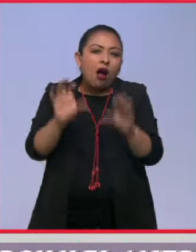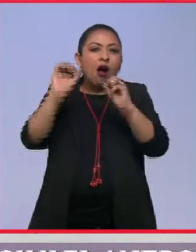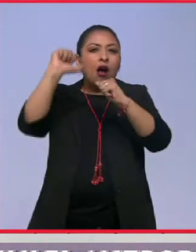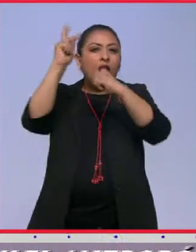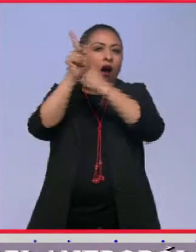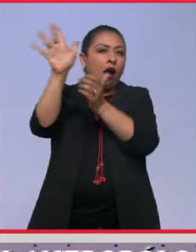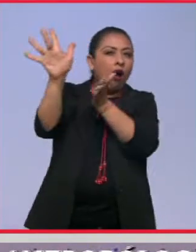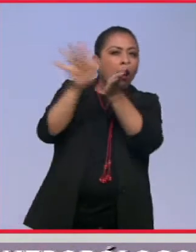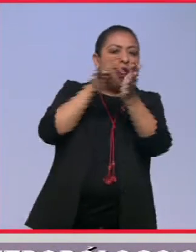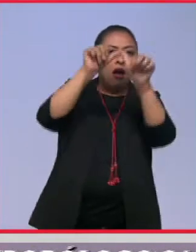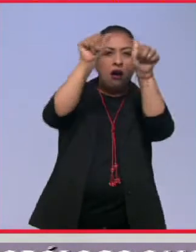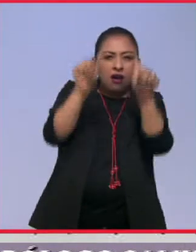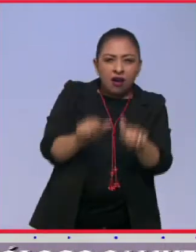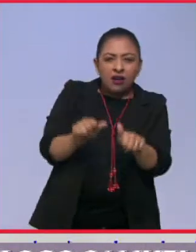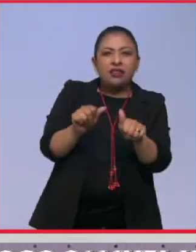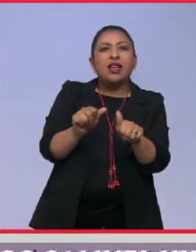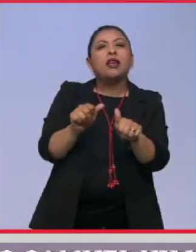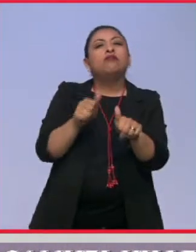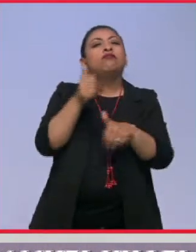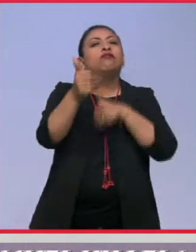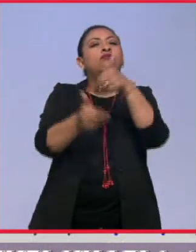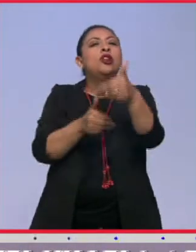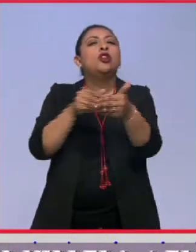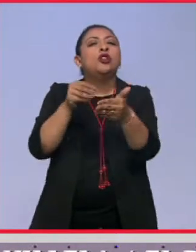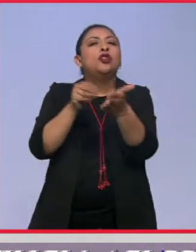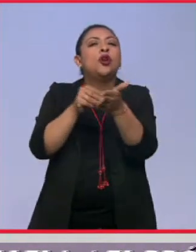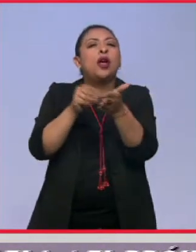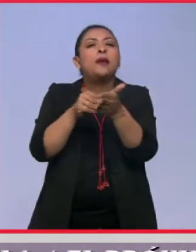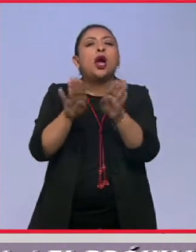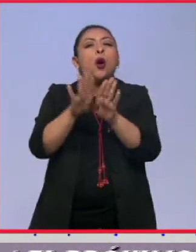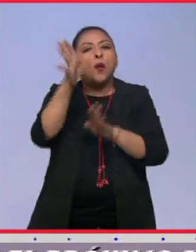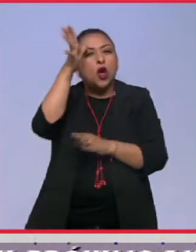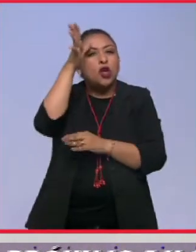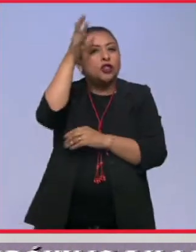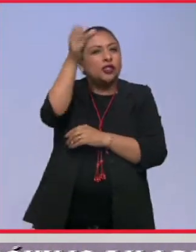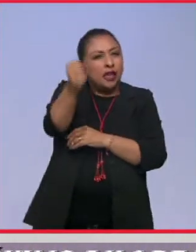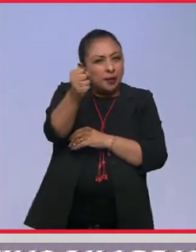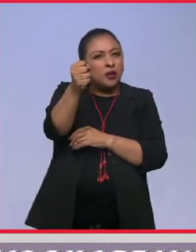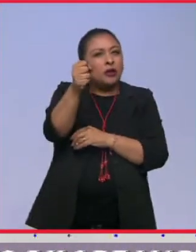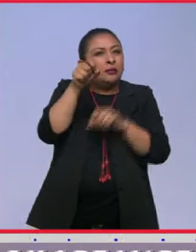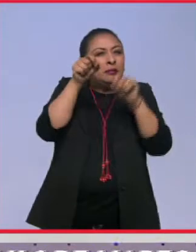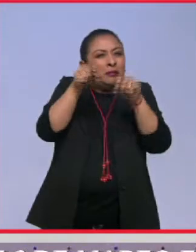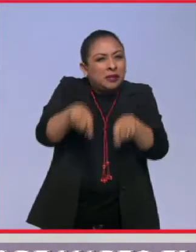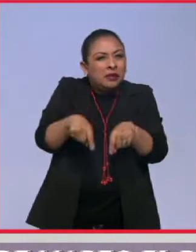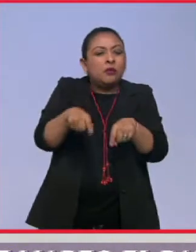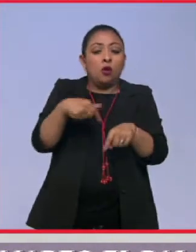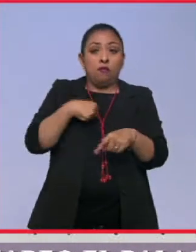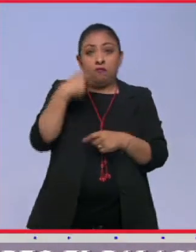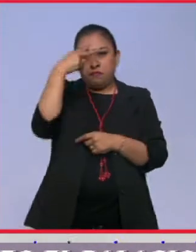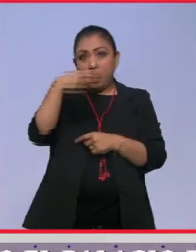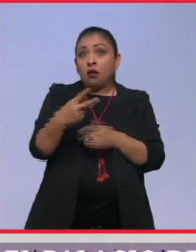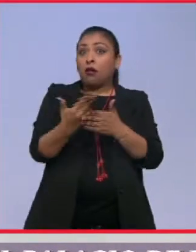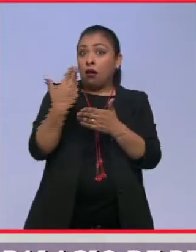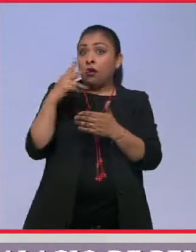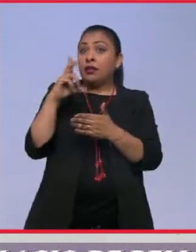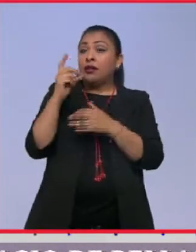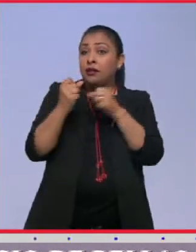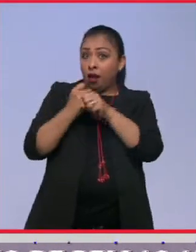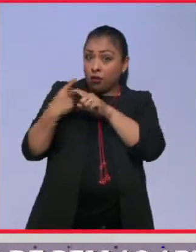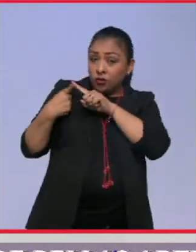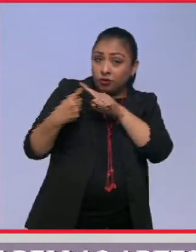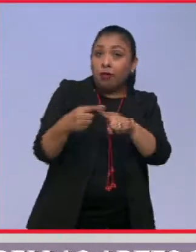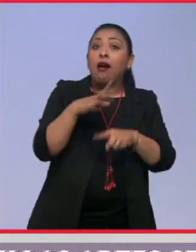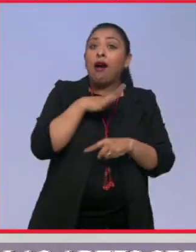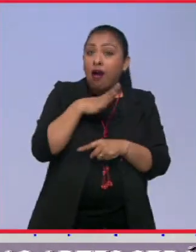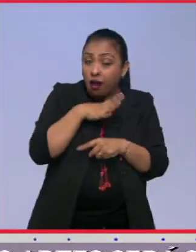del arte sigue caminando todavía por estos conceptualismos en los cuales por lo menos en México ya llevamos 30 años. Una cosa